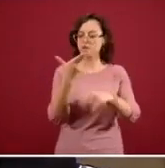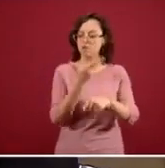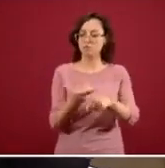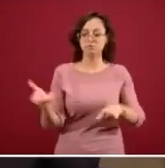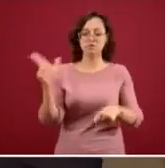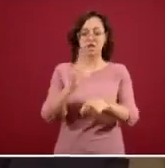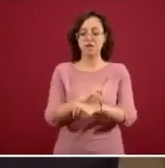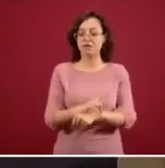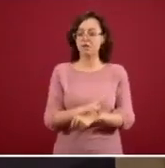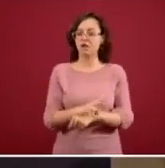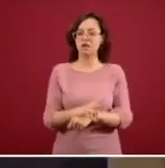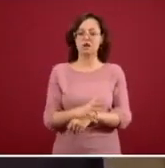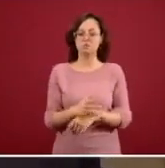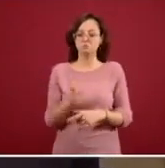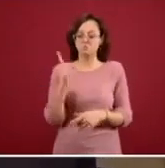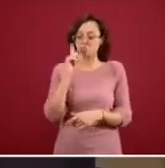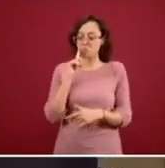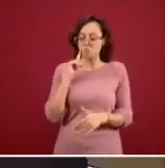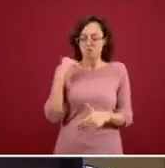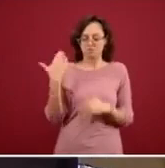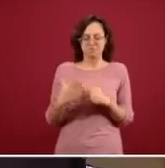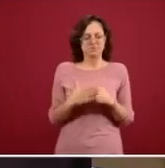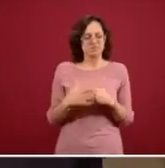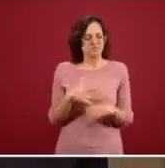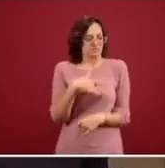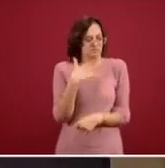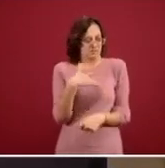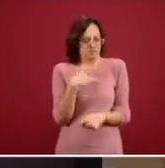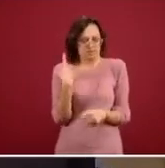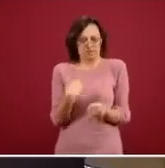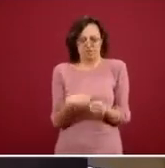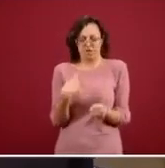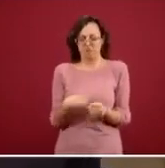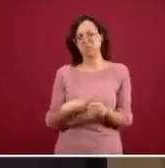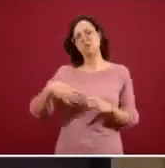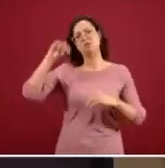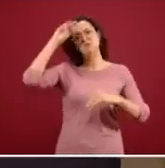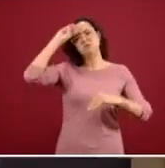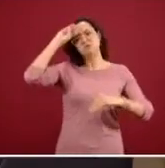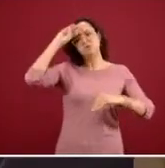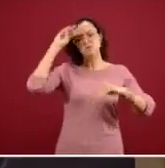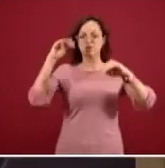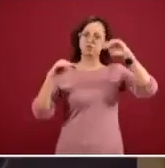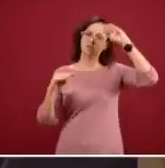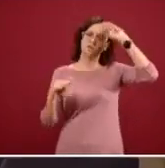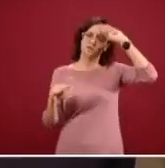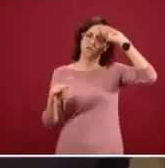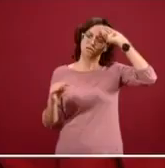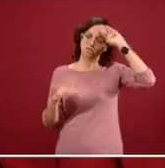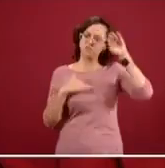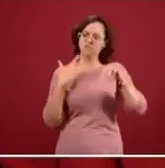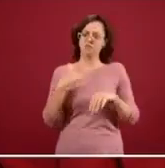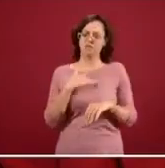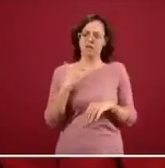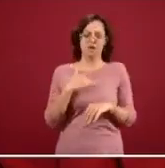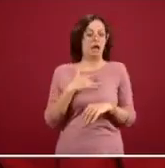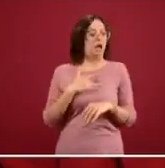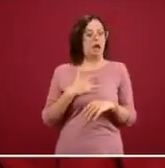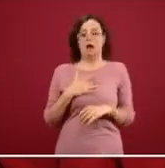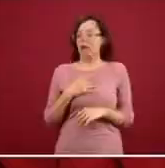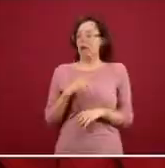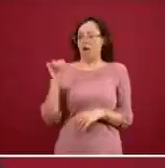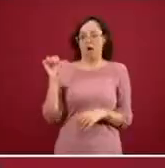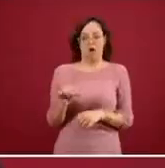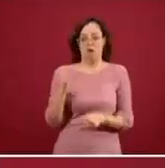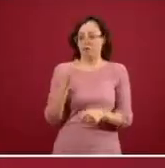urgencia médica. Si la mujer embarazada tiene estos síntomas, de repente tiene fiebre a las 3 de la mañana, no tiene que salir corriendo en